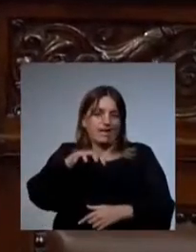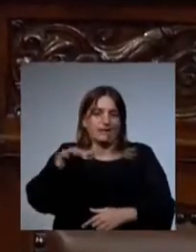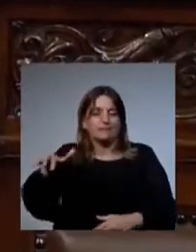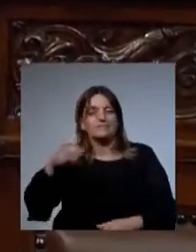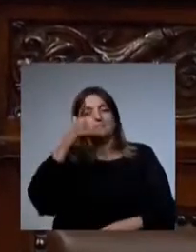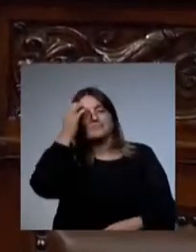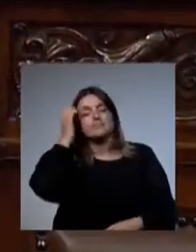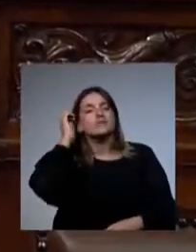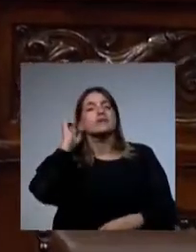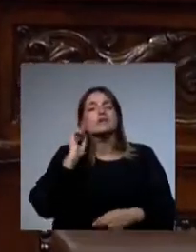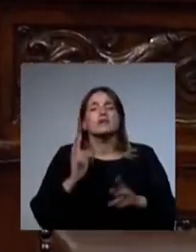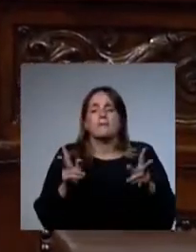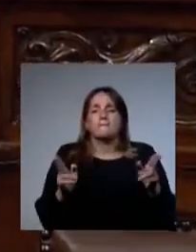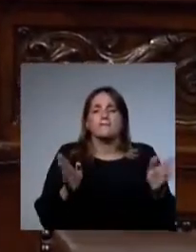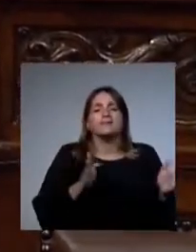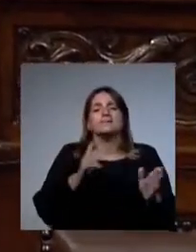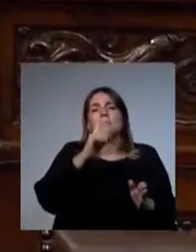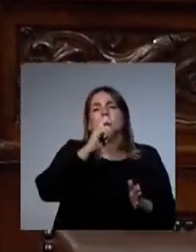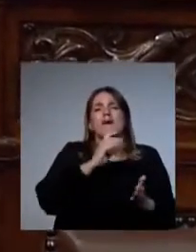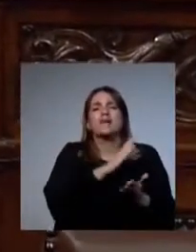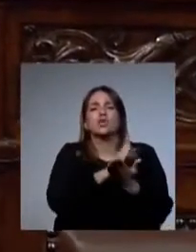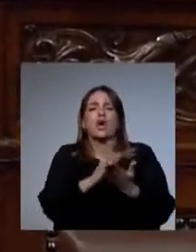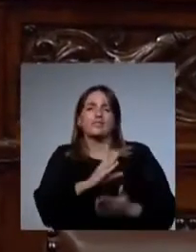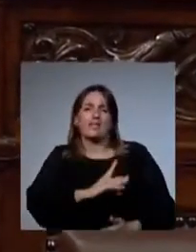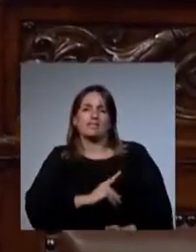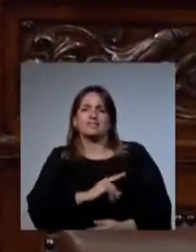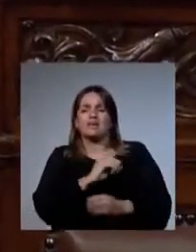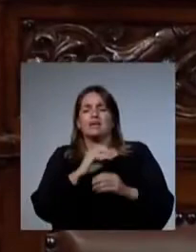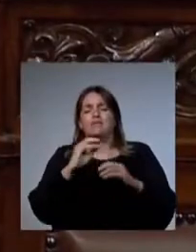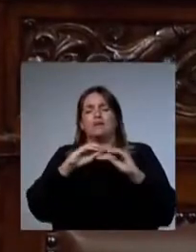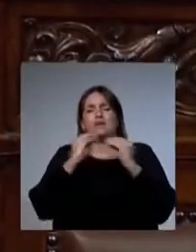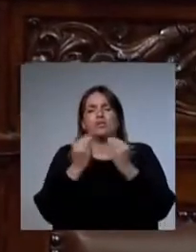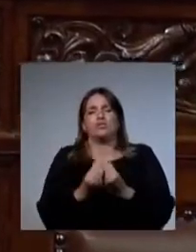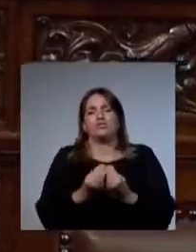Entre marzo y diciembre se registraron